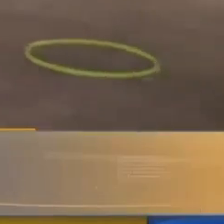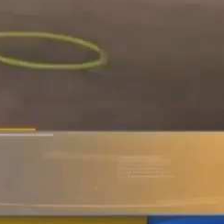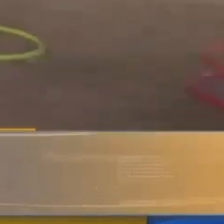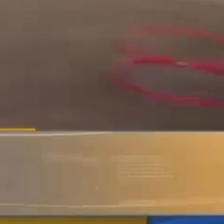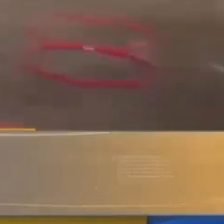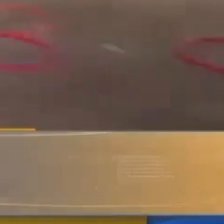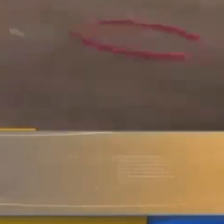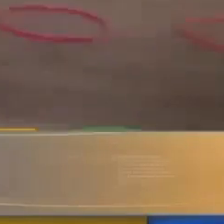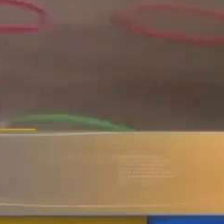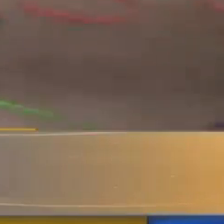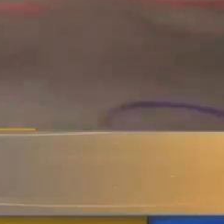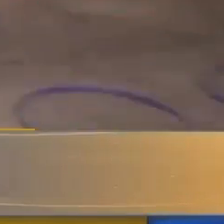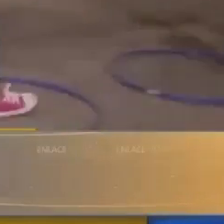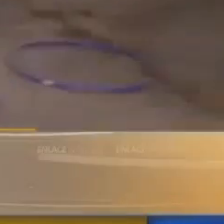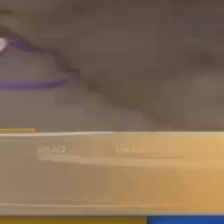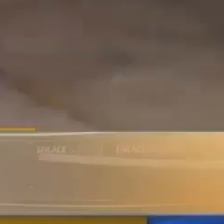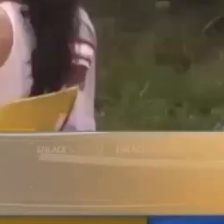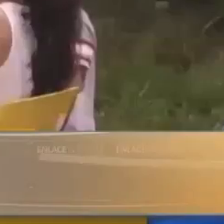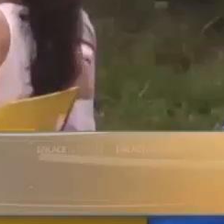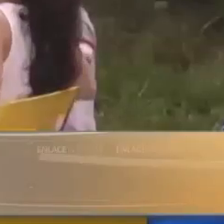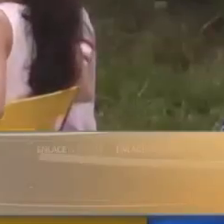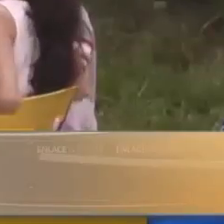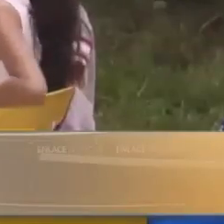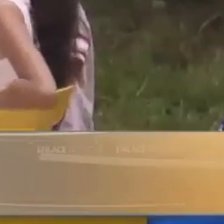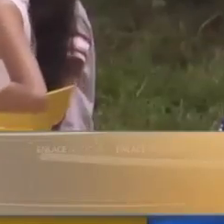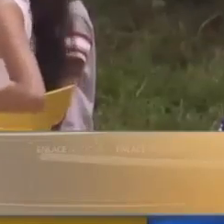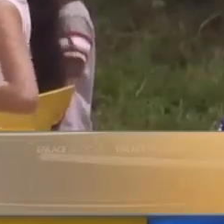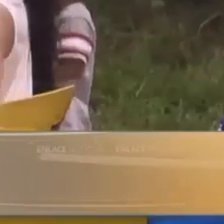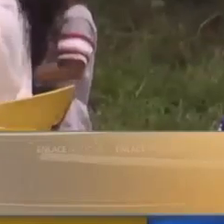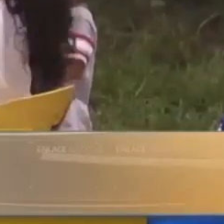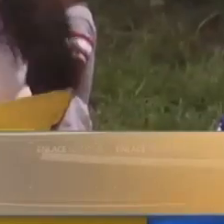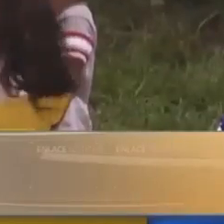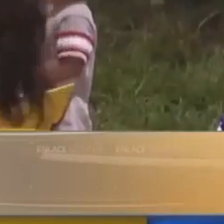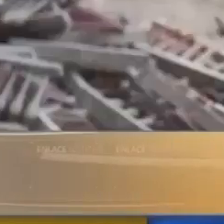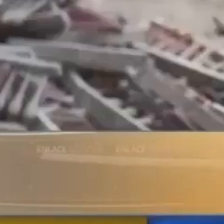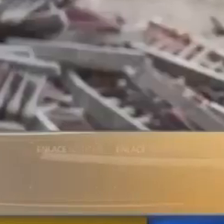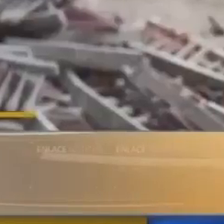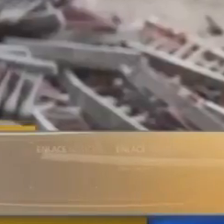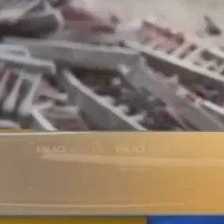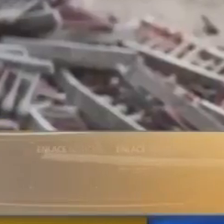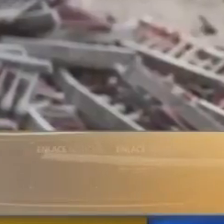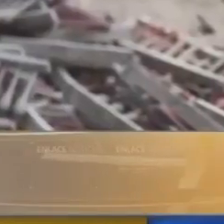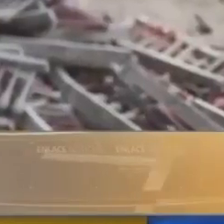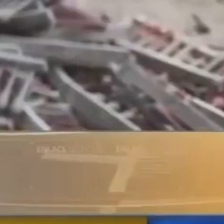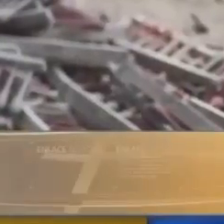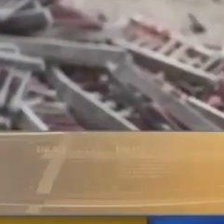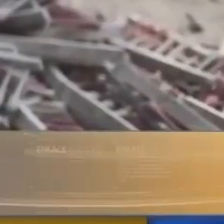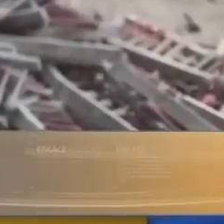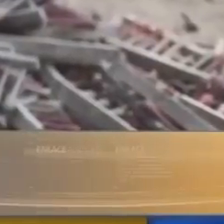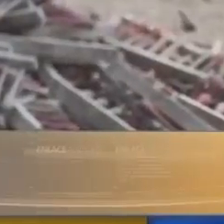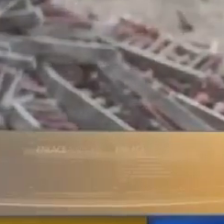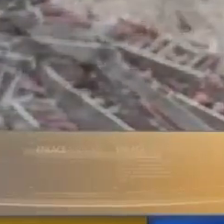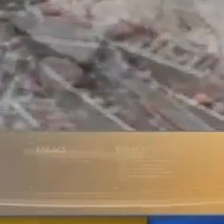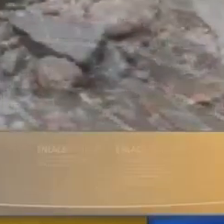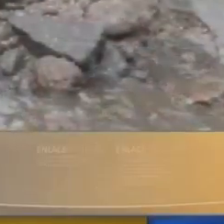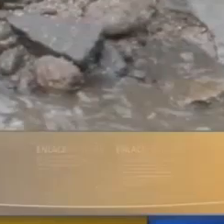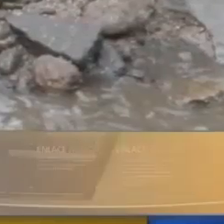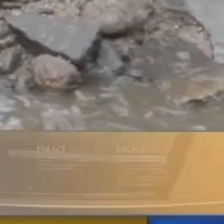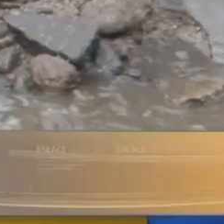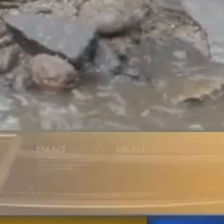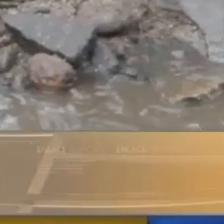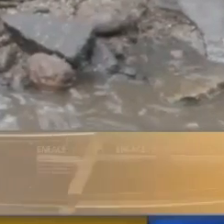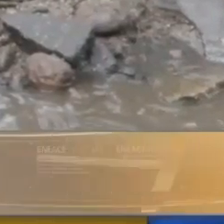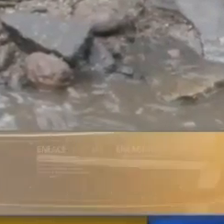Hoy a las 6:30 de la tarde en Ruta 65 se conmemorará el Día Internacional contra el Trabajo Infantil. Diferentes instituciones se unirán a las